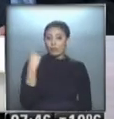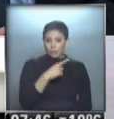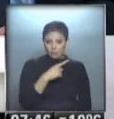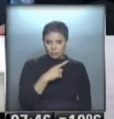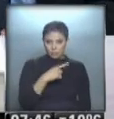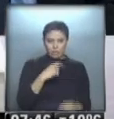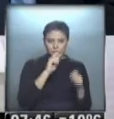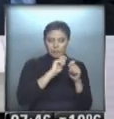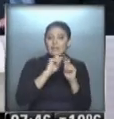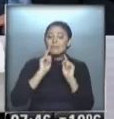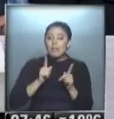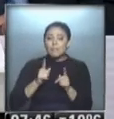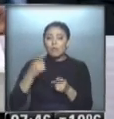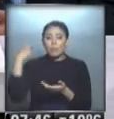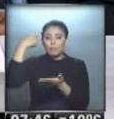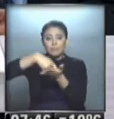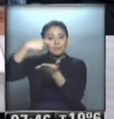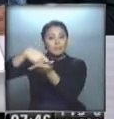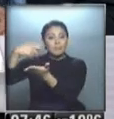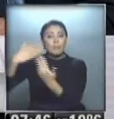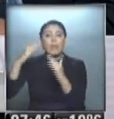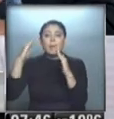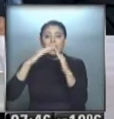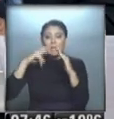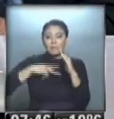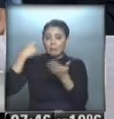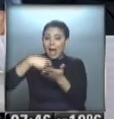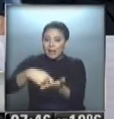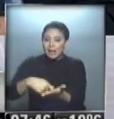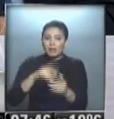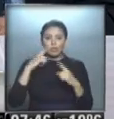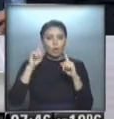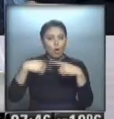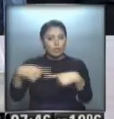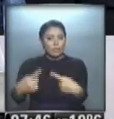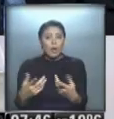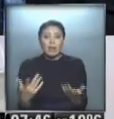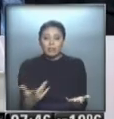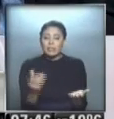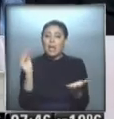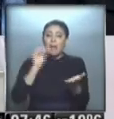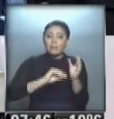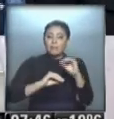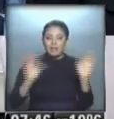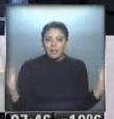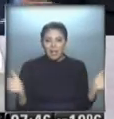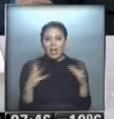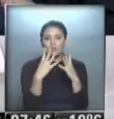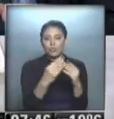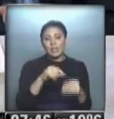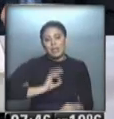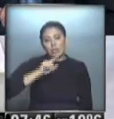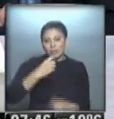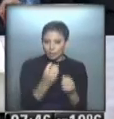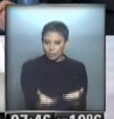este sistema de financiación de la vivienda privada siguen vigentes y seguramente seguirán siendo el motor del sector para el año